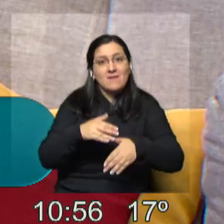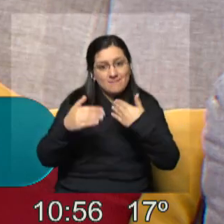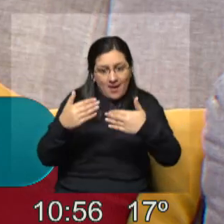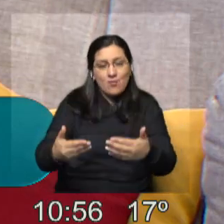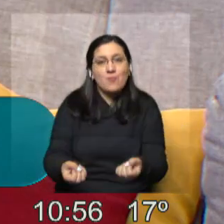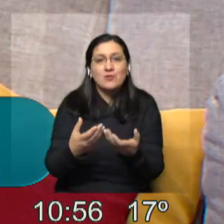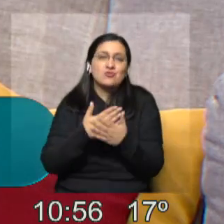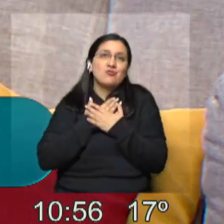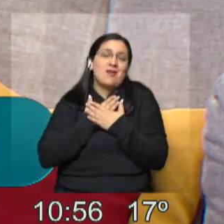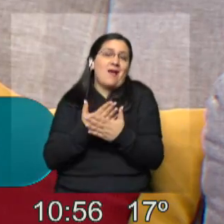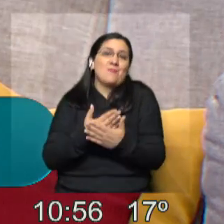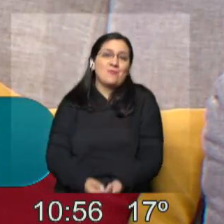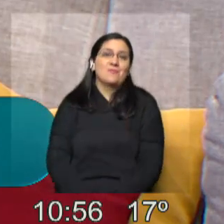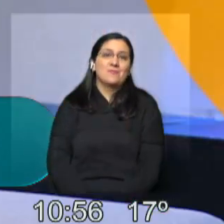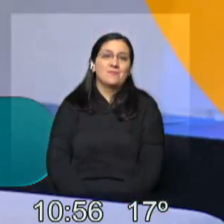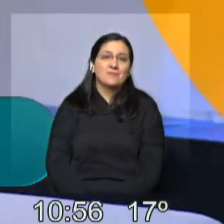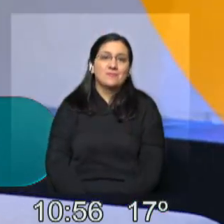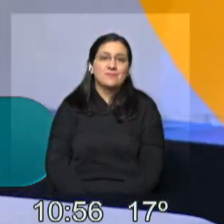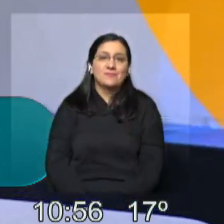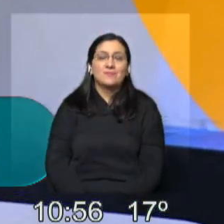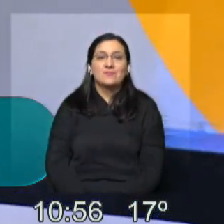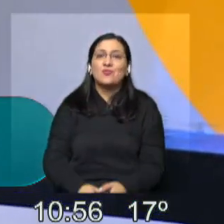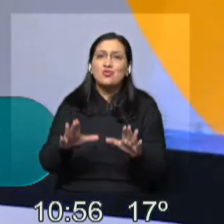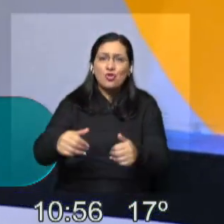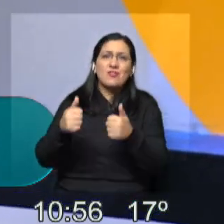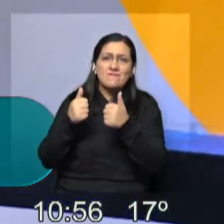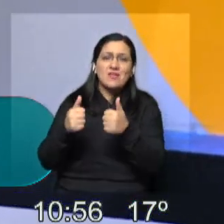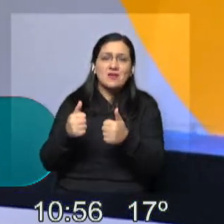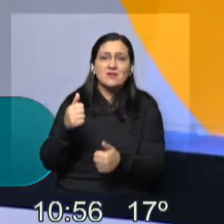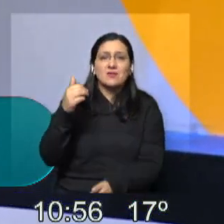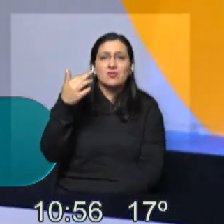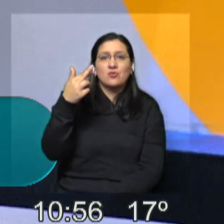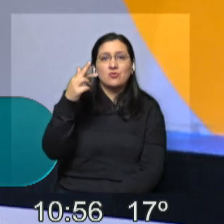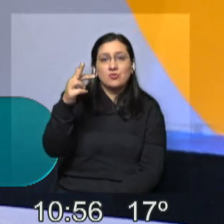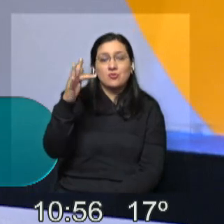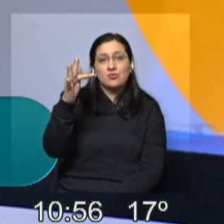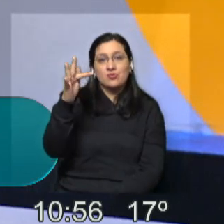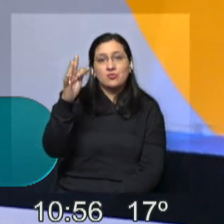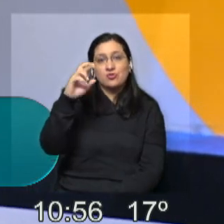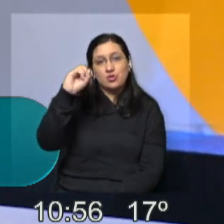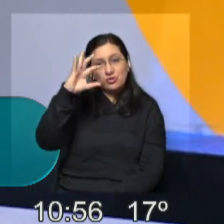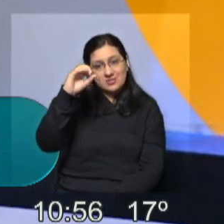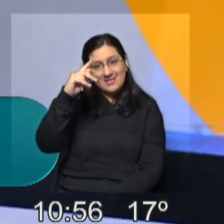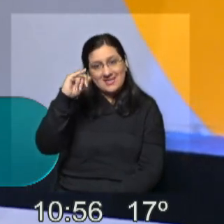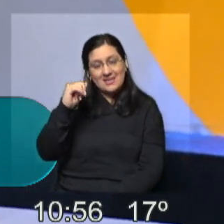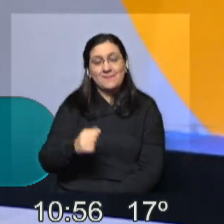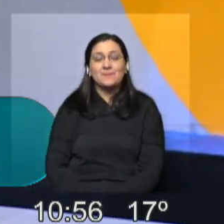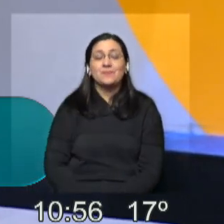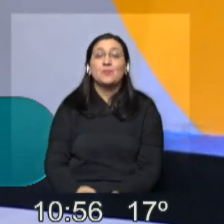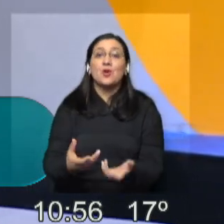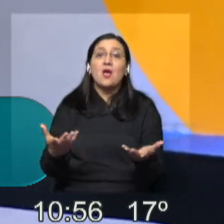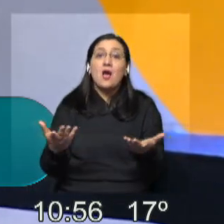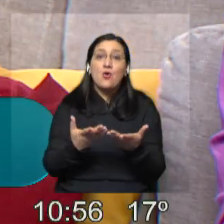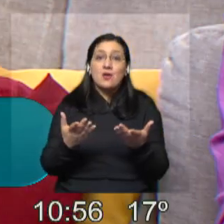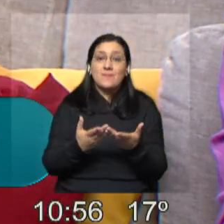porque pues los amo, son todo lo que está bien. Qué lindo, son todo lo que está bien, ¿vieron que no estoy tan loco? No. Bueno, pero esperá, ¿tenés ahora, de